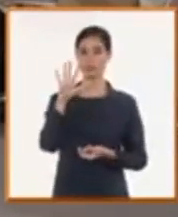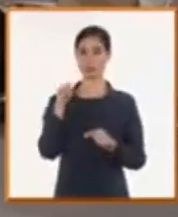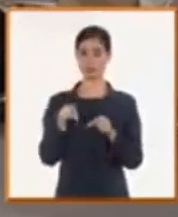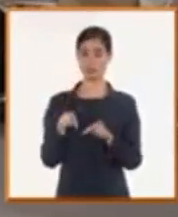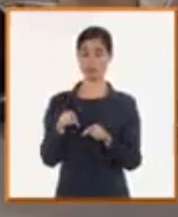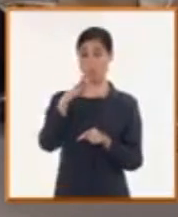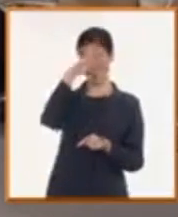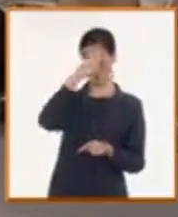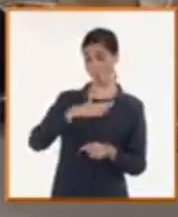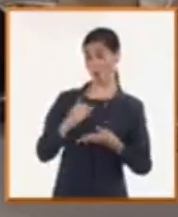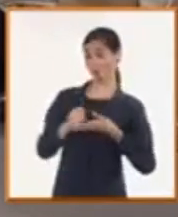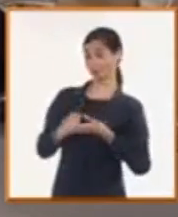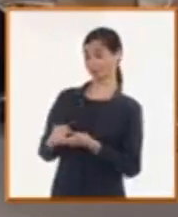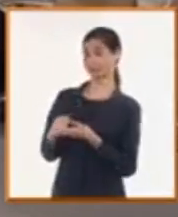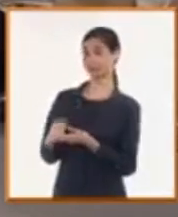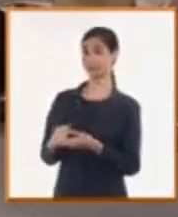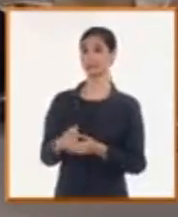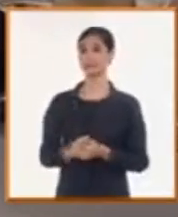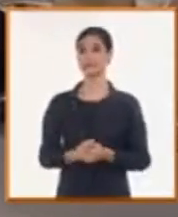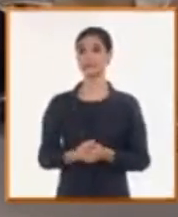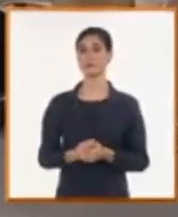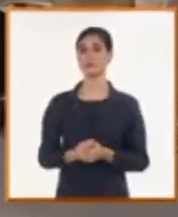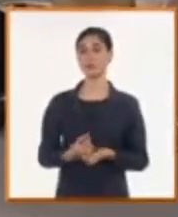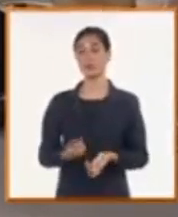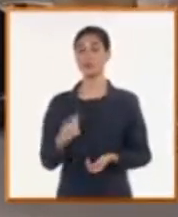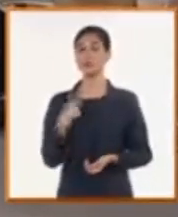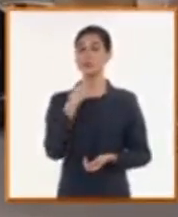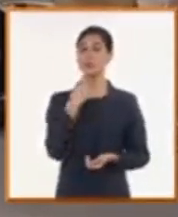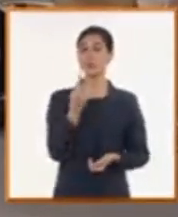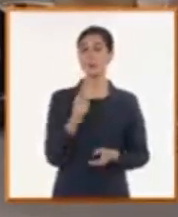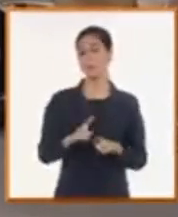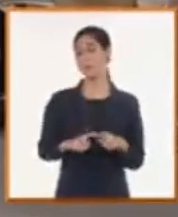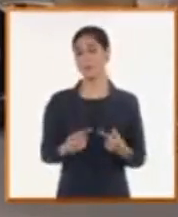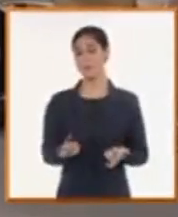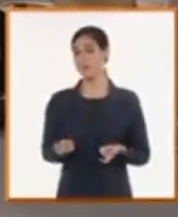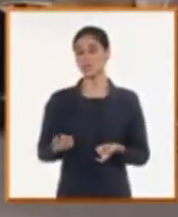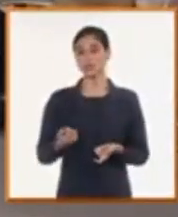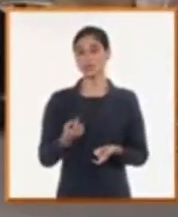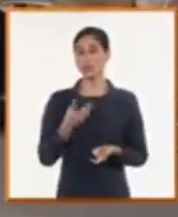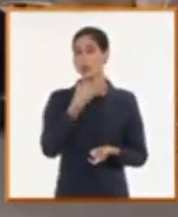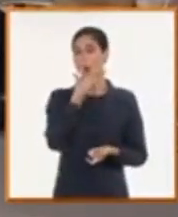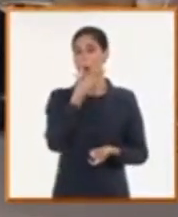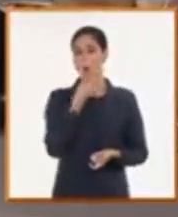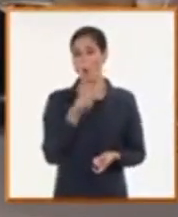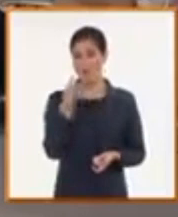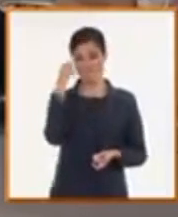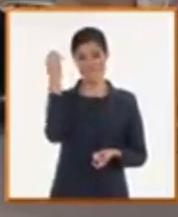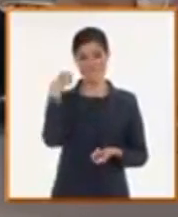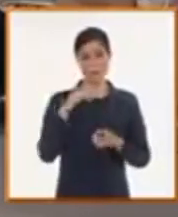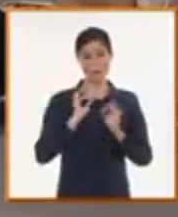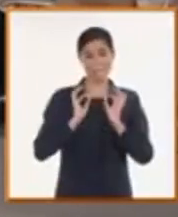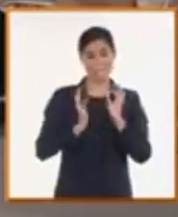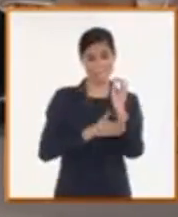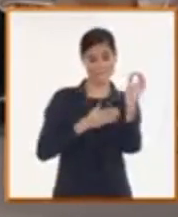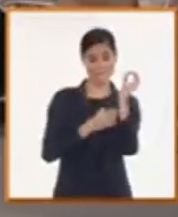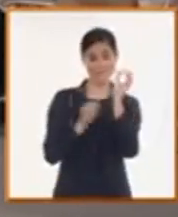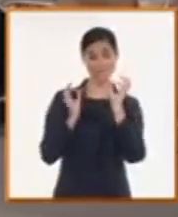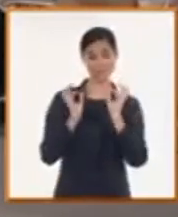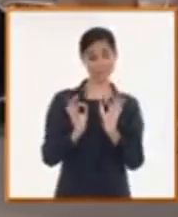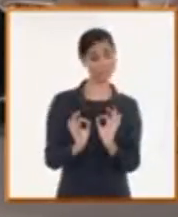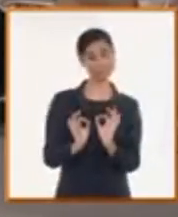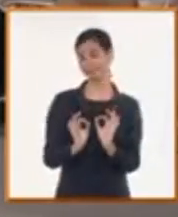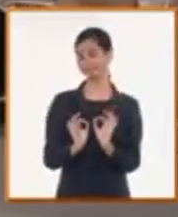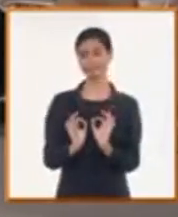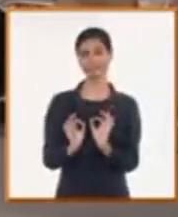porque la gente más joven no tiene todos los antecedentes. Siempre. Bueno, es concretamente Dos Santos el que se dirige al gobierno en